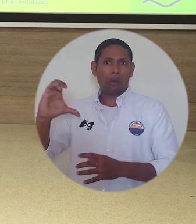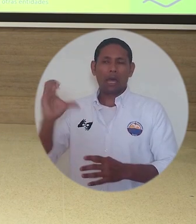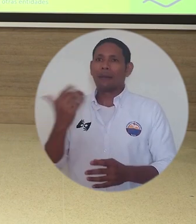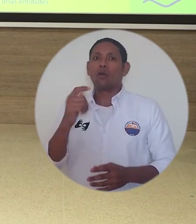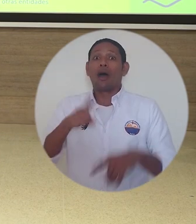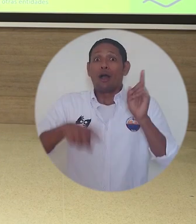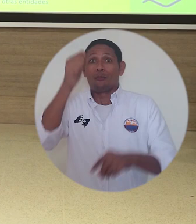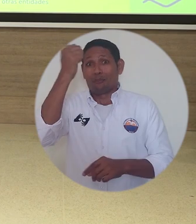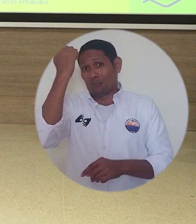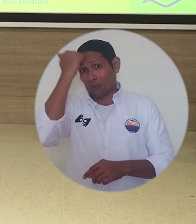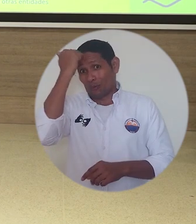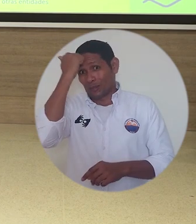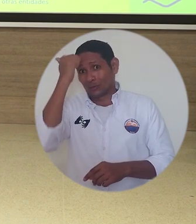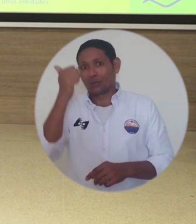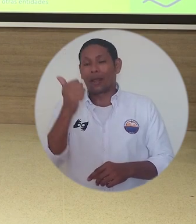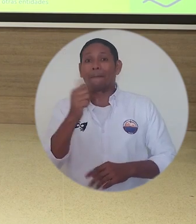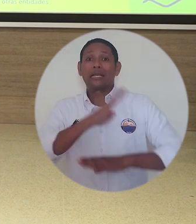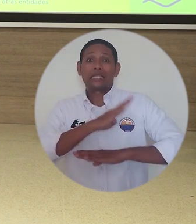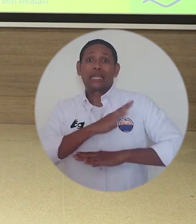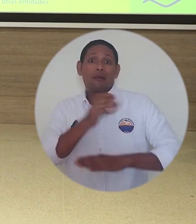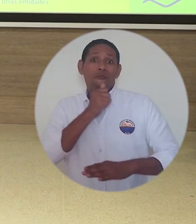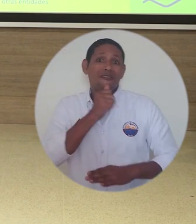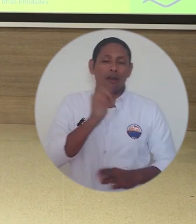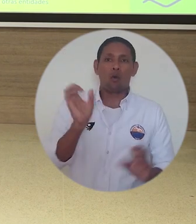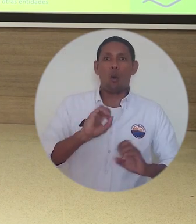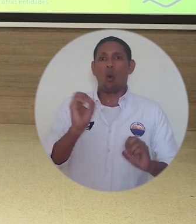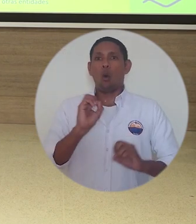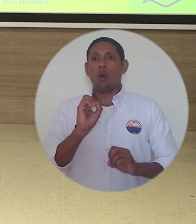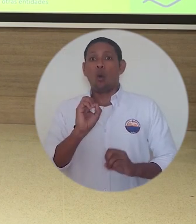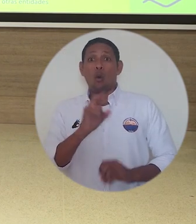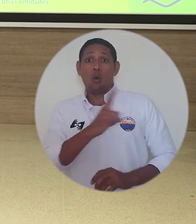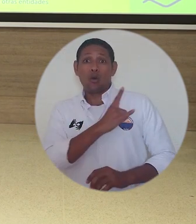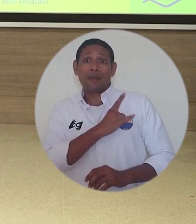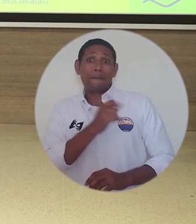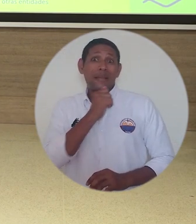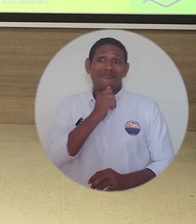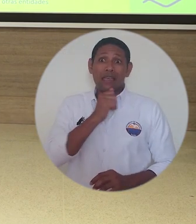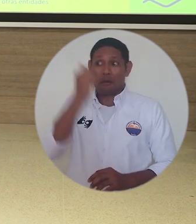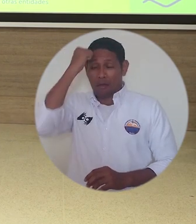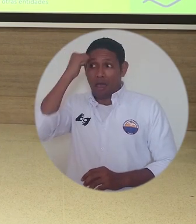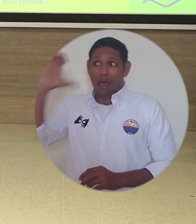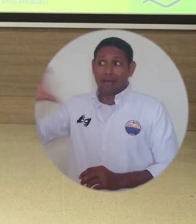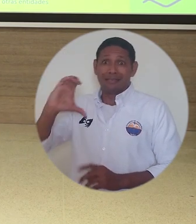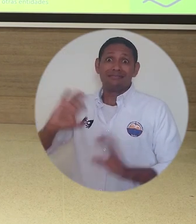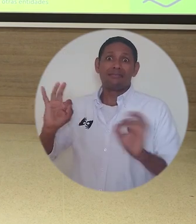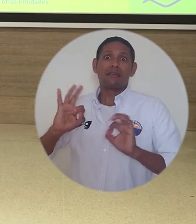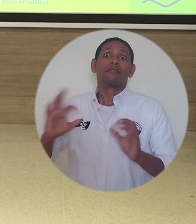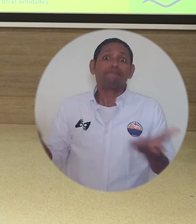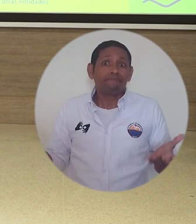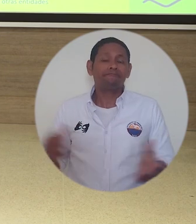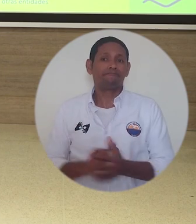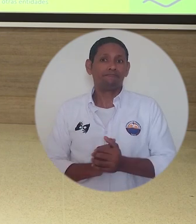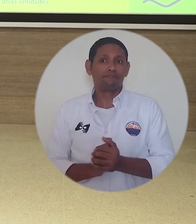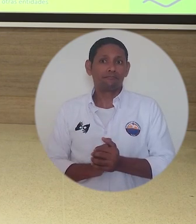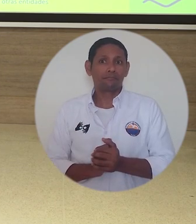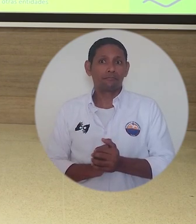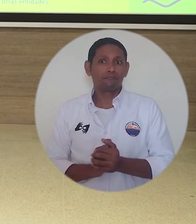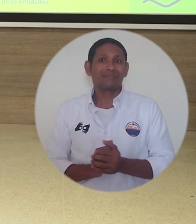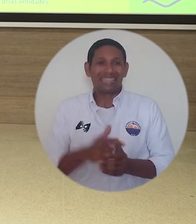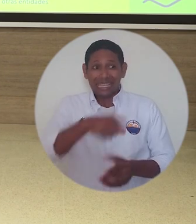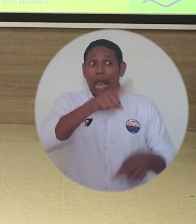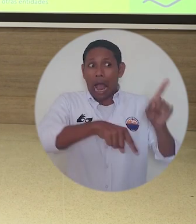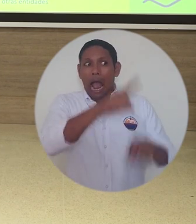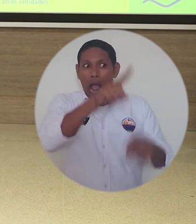de pagar. ¿Qué pasa con los profesores de los colegios de secundaria privados o de las universidades privadas? Entonces, que no es cierto, si